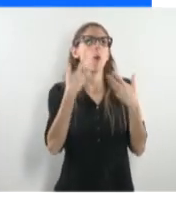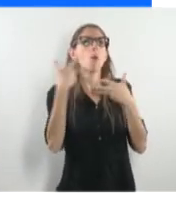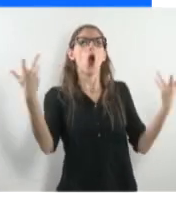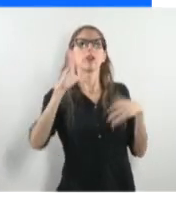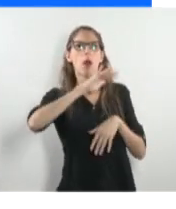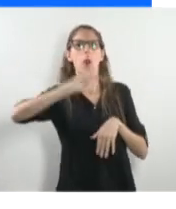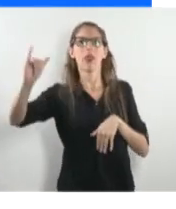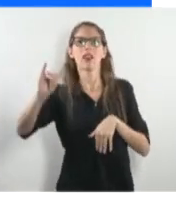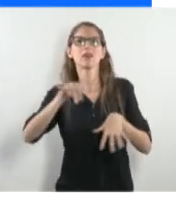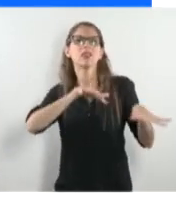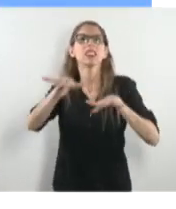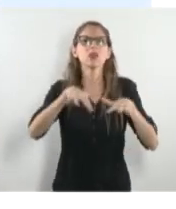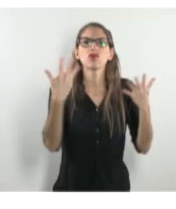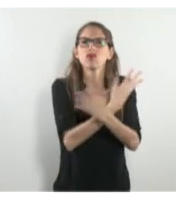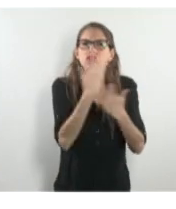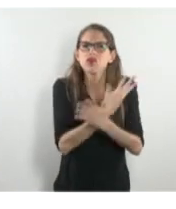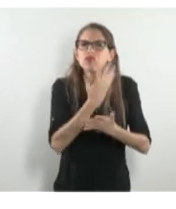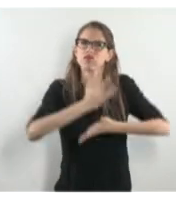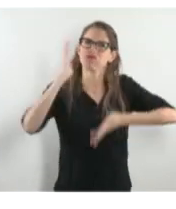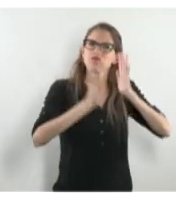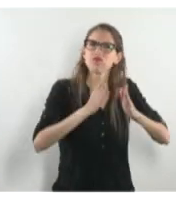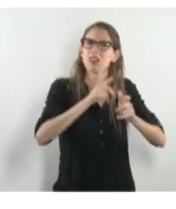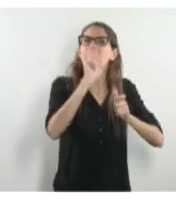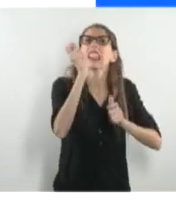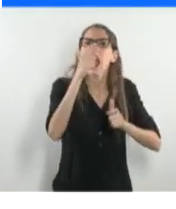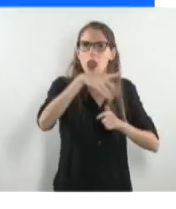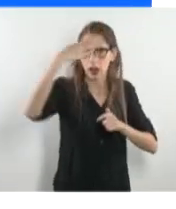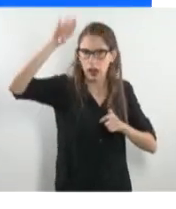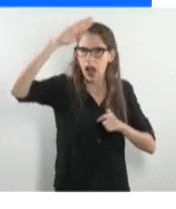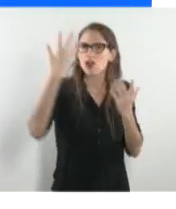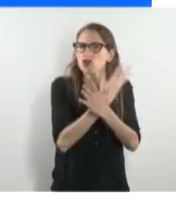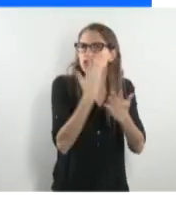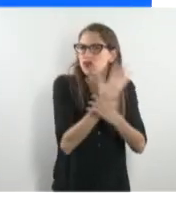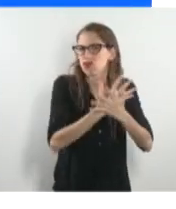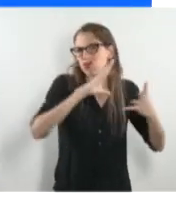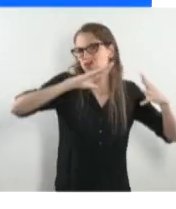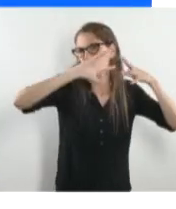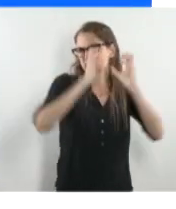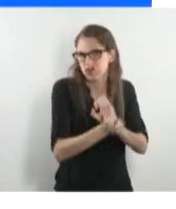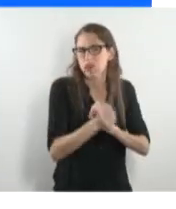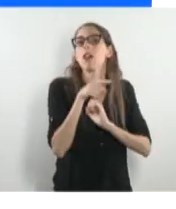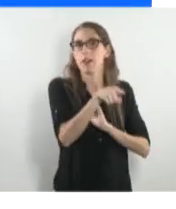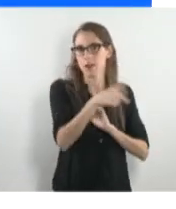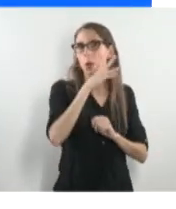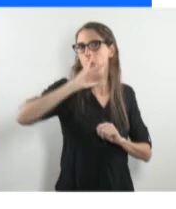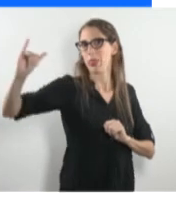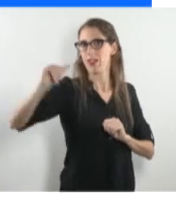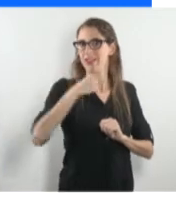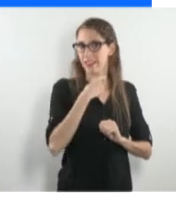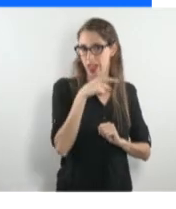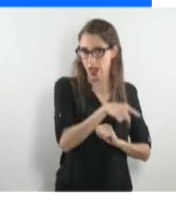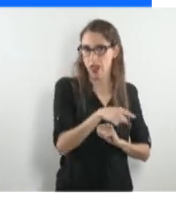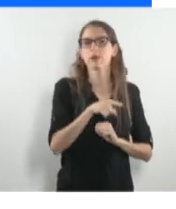denunciar los abusos que los gauchos estaban sufriendo en cuanto a sus condiciones sociales, sus condiciones